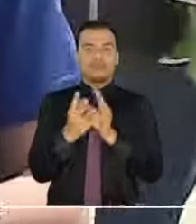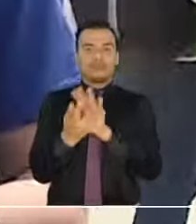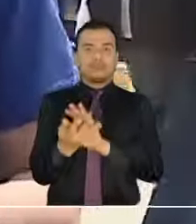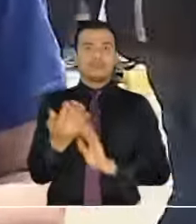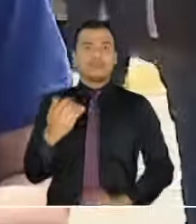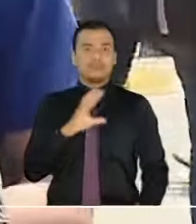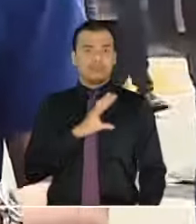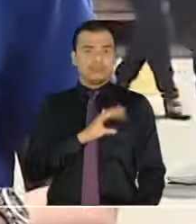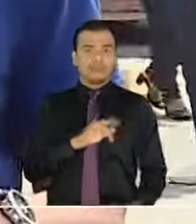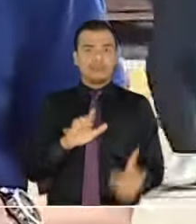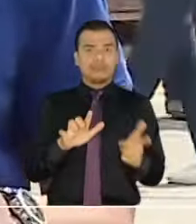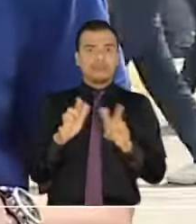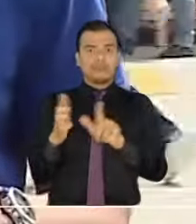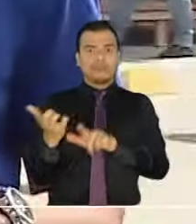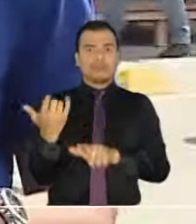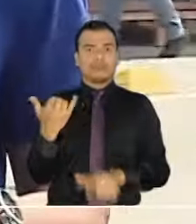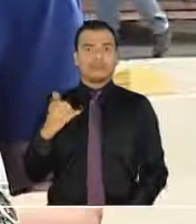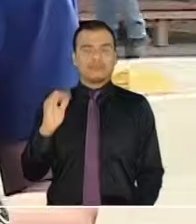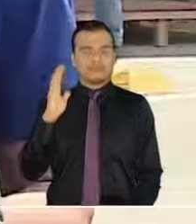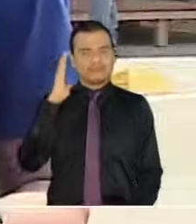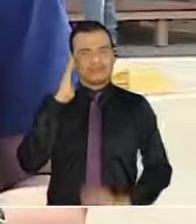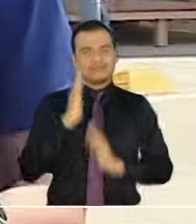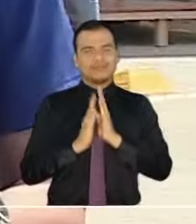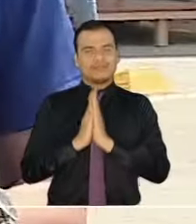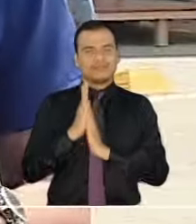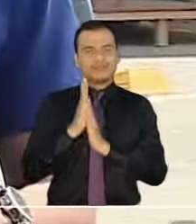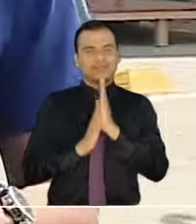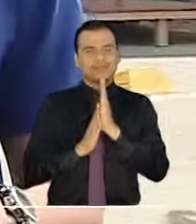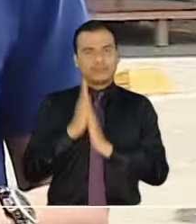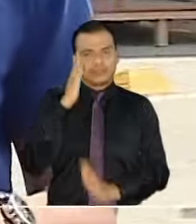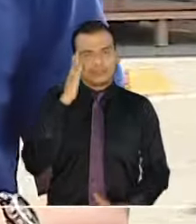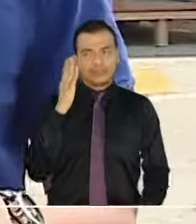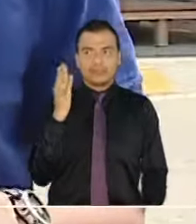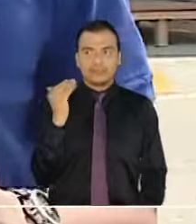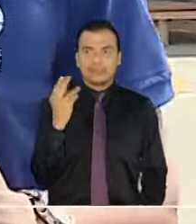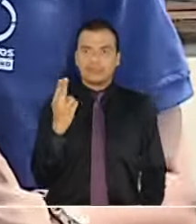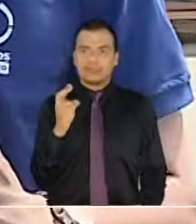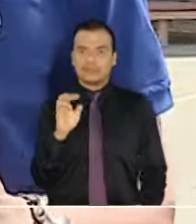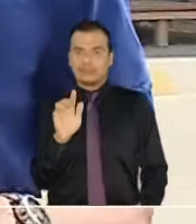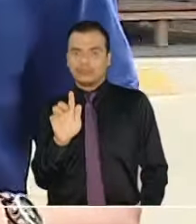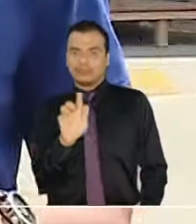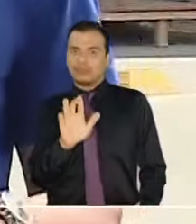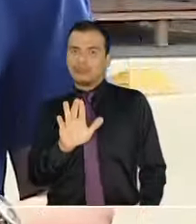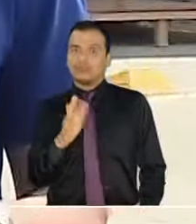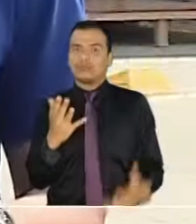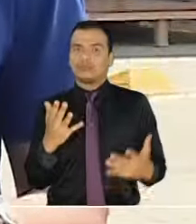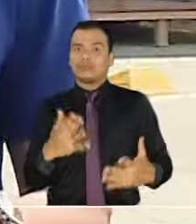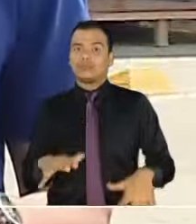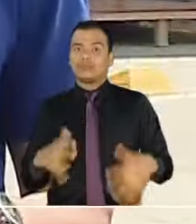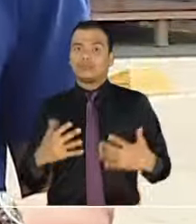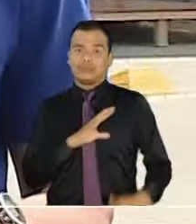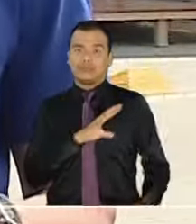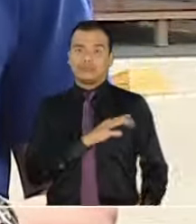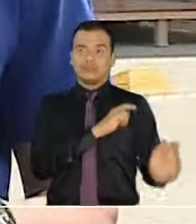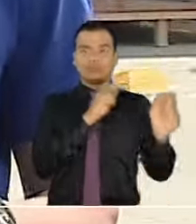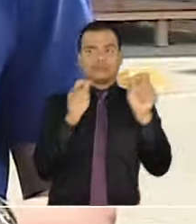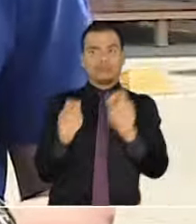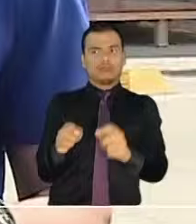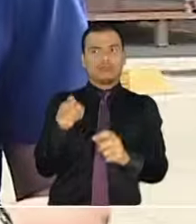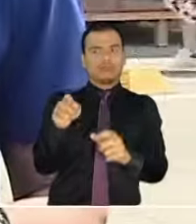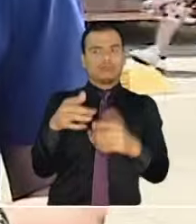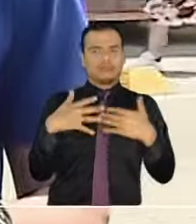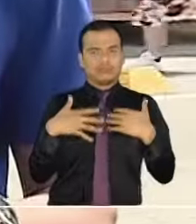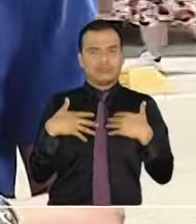Nicolás, todos listos. Recordemos que fue el pasado 20 de febrero cuando Cali fue seleccionada como anfitriona de esta cumbre, de esta